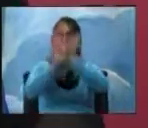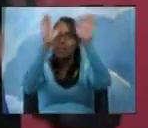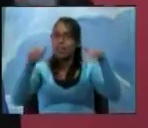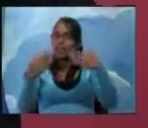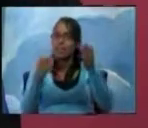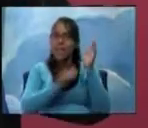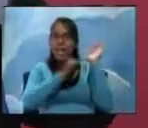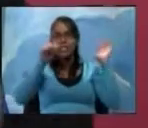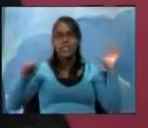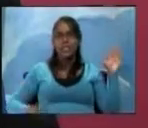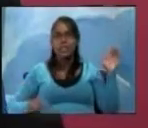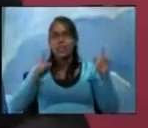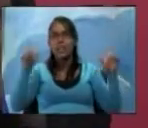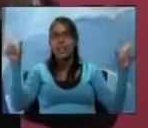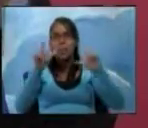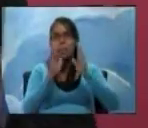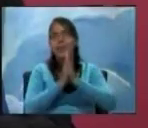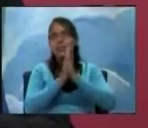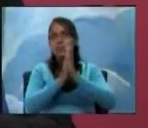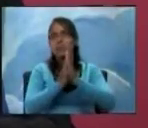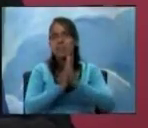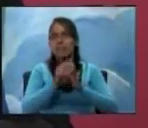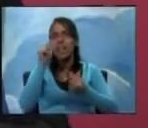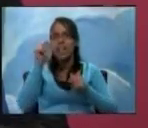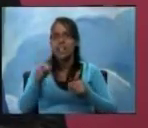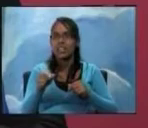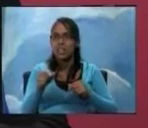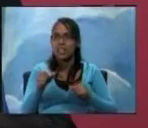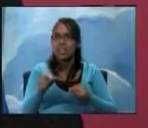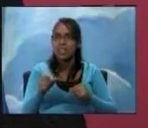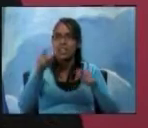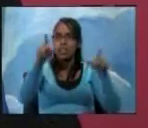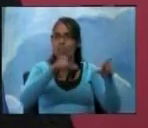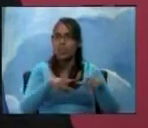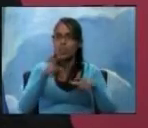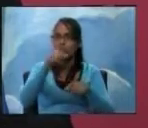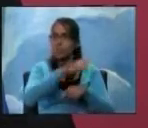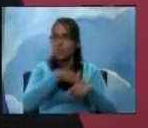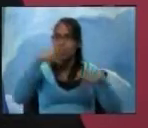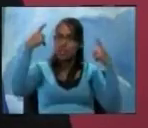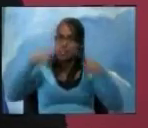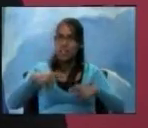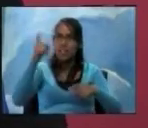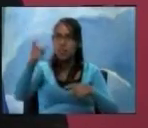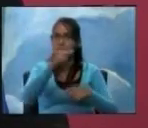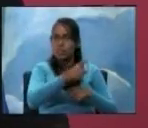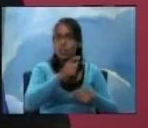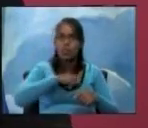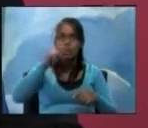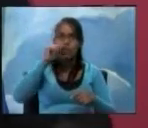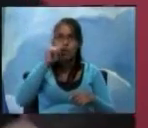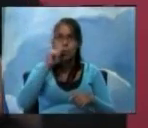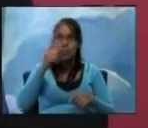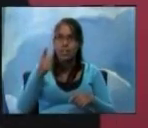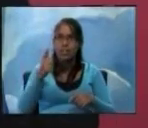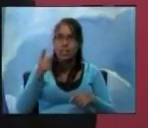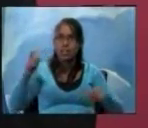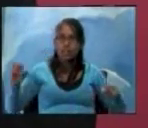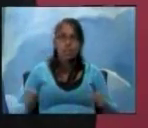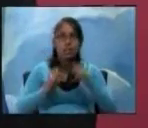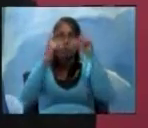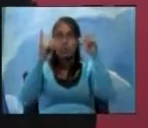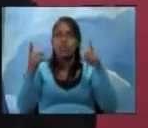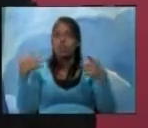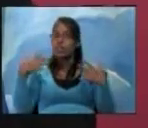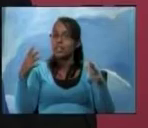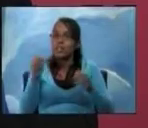al Señor en el matutino, aquí en este lugar. Usted quiere ser de las personas como Pedro, que se asombró, que el